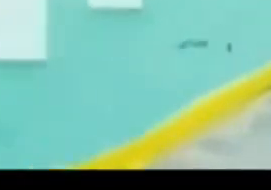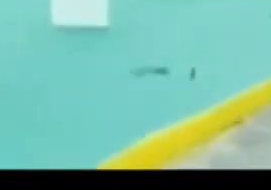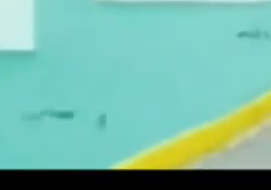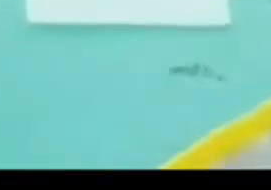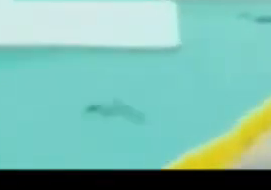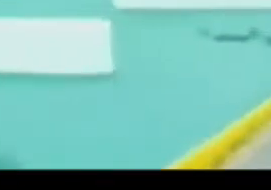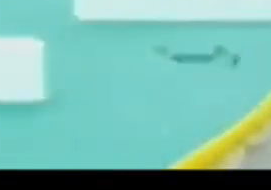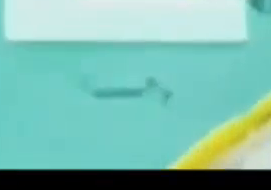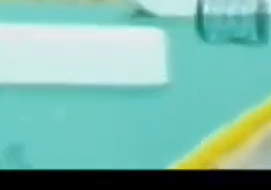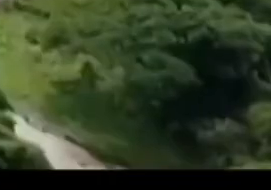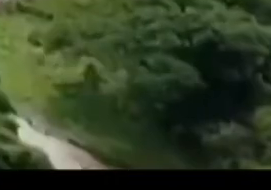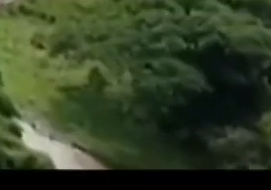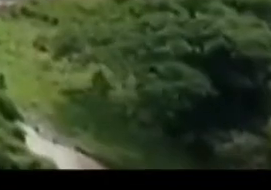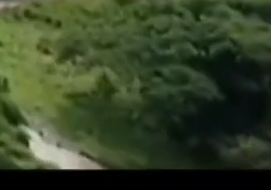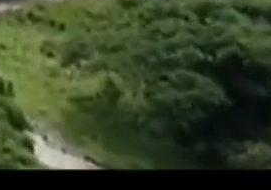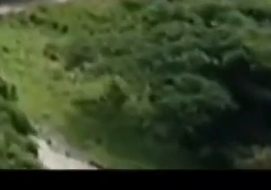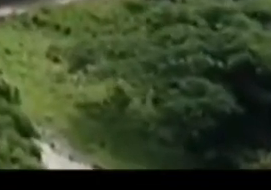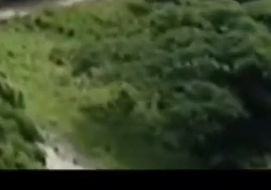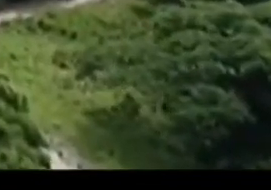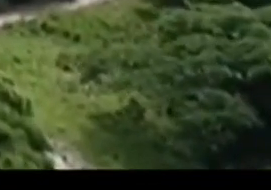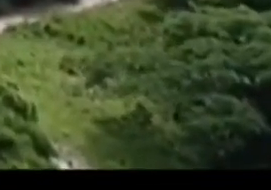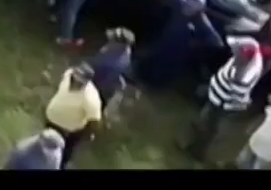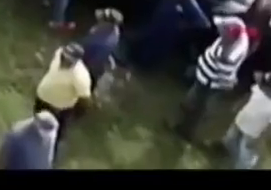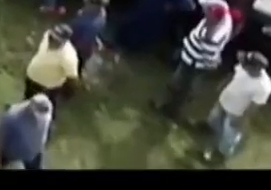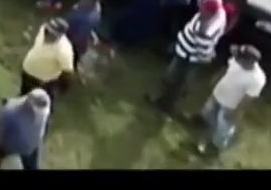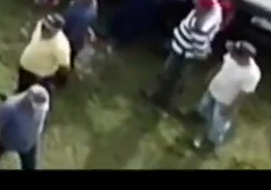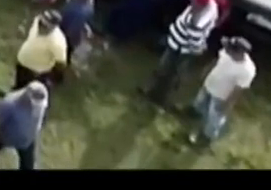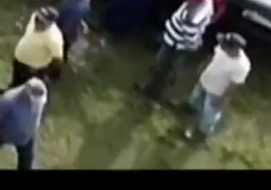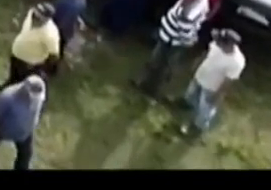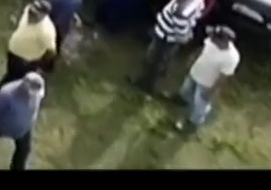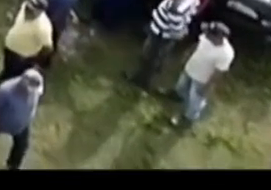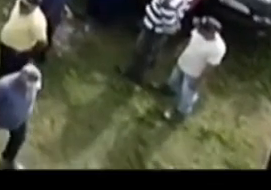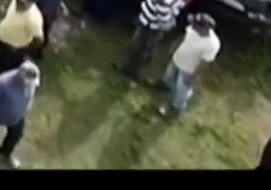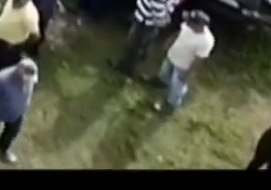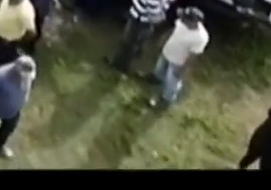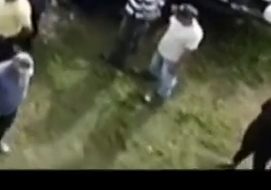Vámonos pa' Bocono, vámonos montaña arriba.